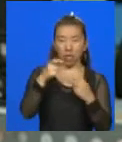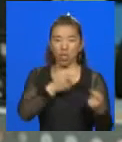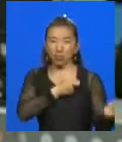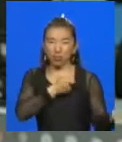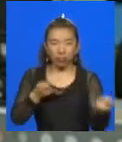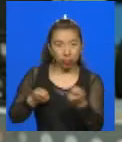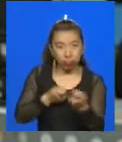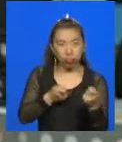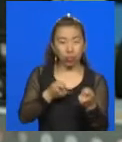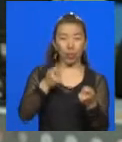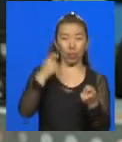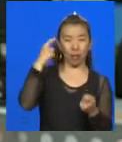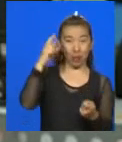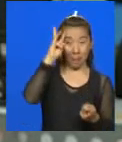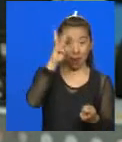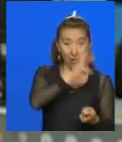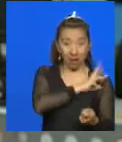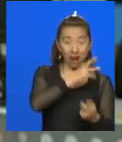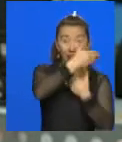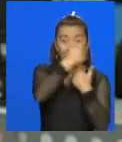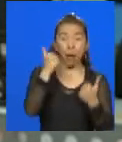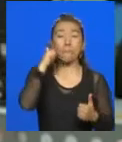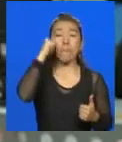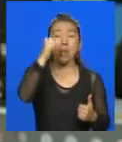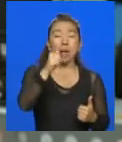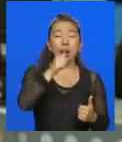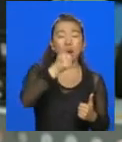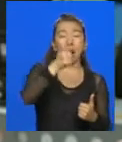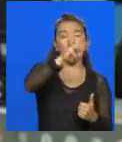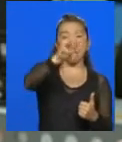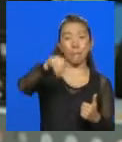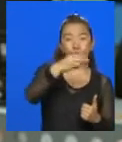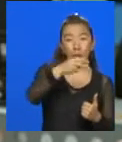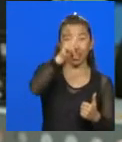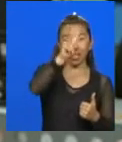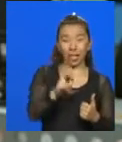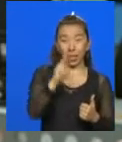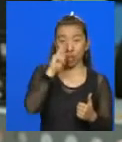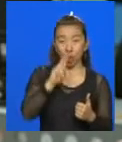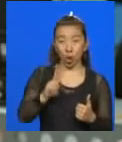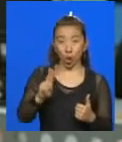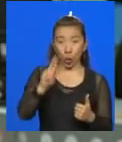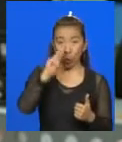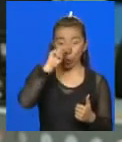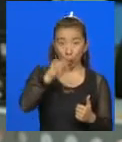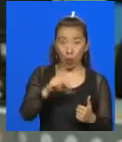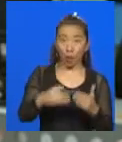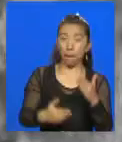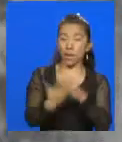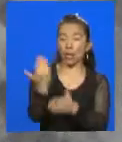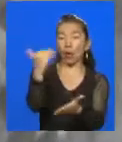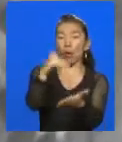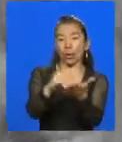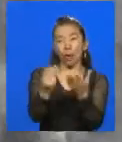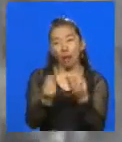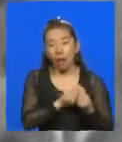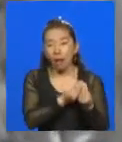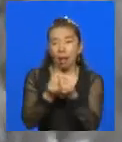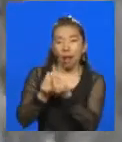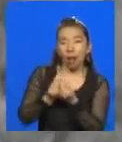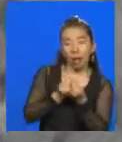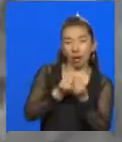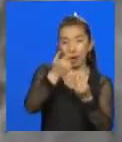guerrilla de las farc mañana miércoles 17 de junio inicia un nuevo ciclo de conversaciones entre las partes y